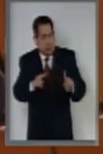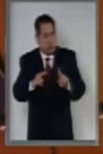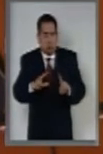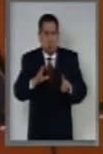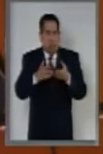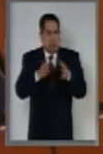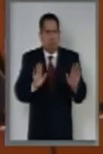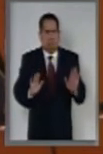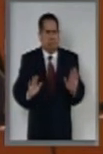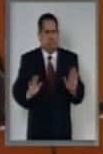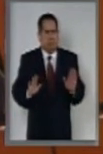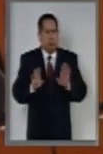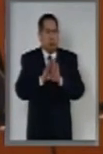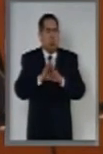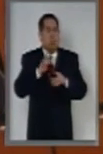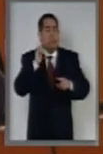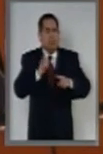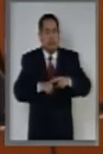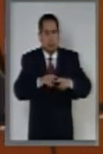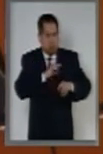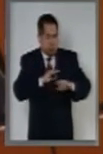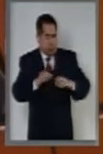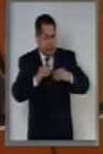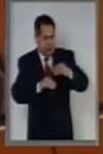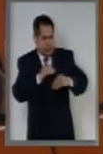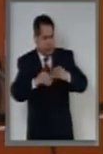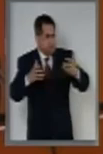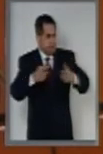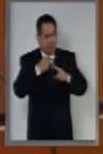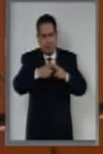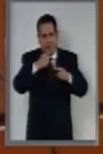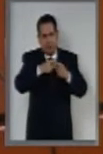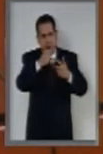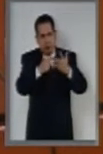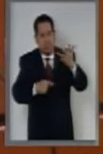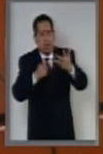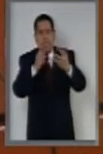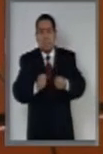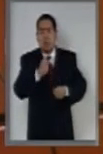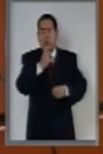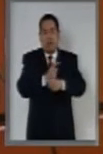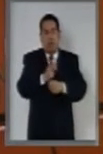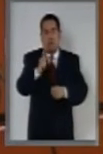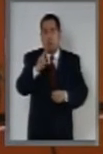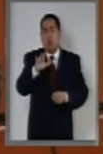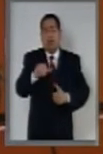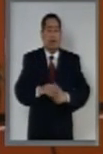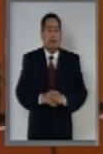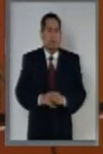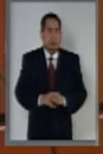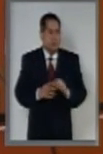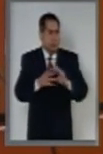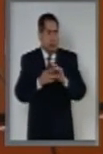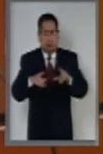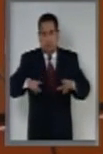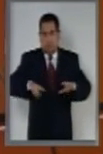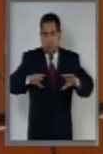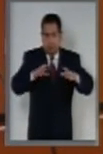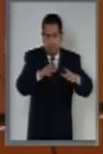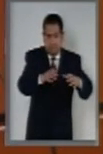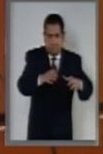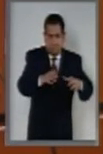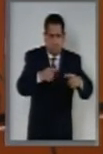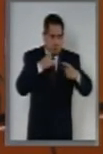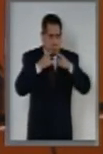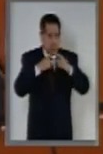límites dentro de los cuales se pueden desempeñar las tareas de la seguridad pública. El Estado, y no